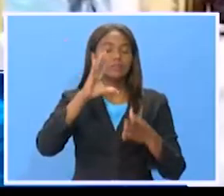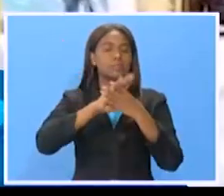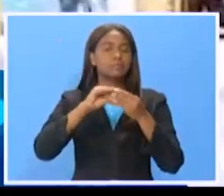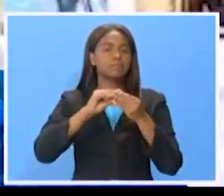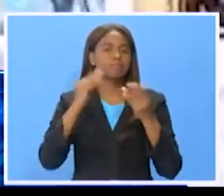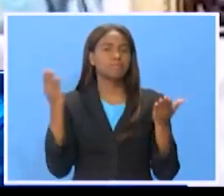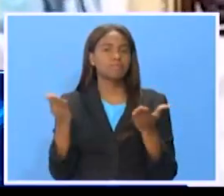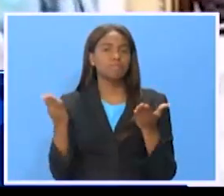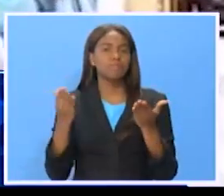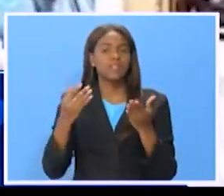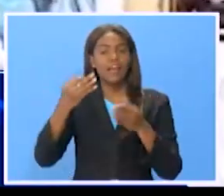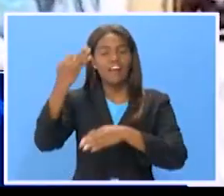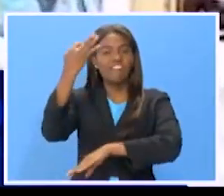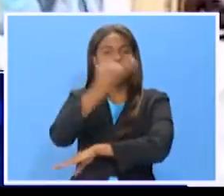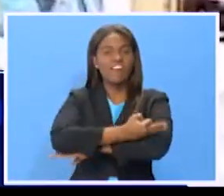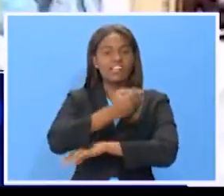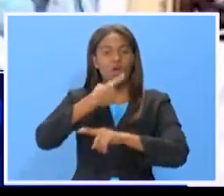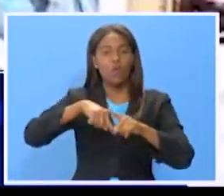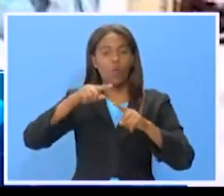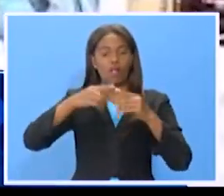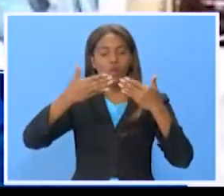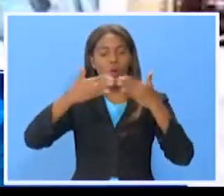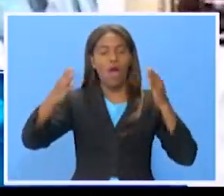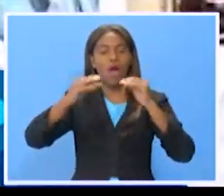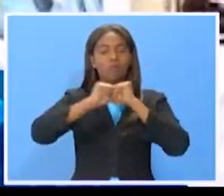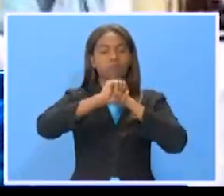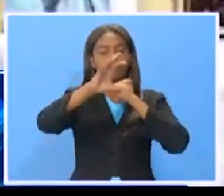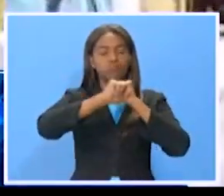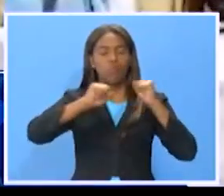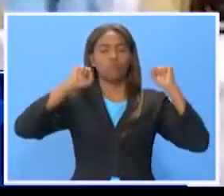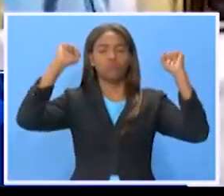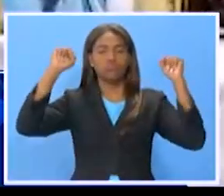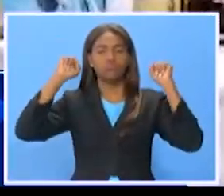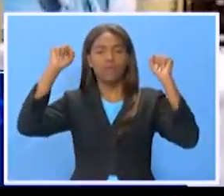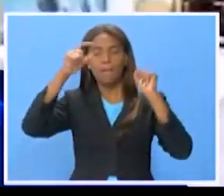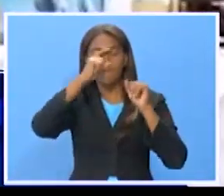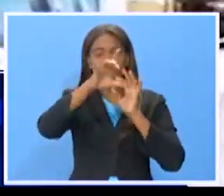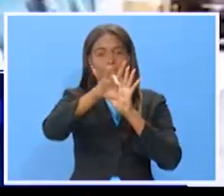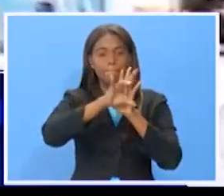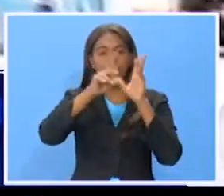establece la fecha en que se abre la precampaña para escoger los candidatos